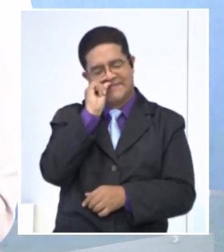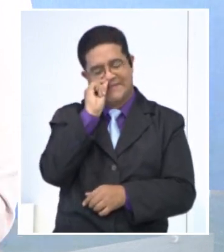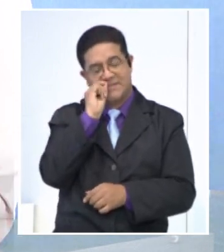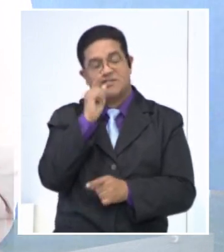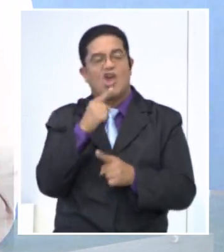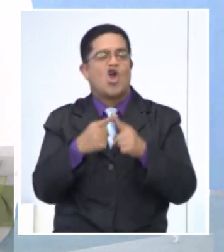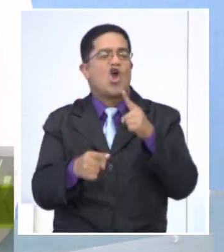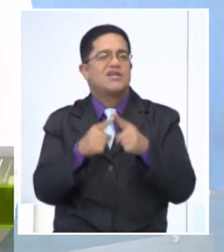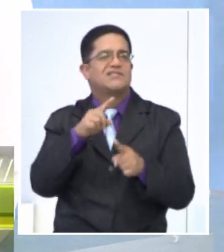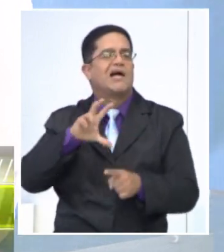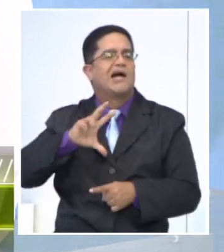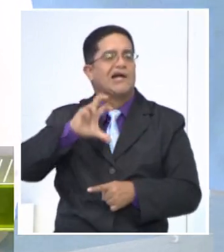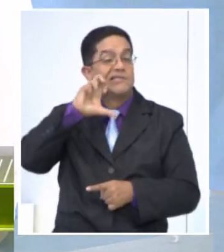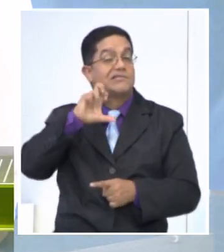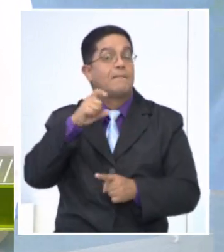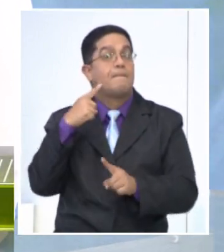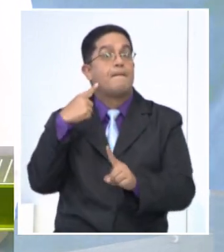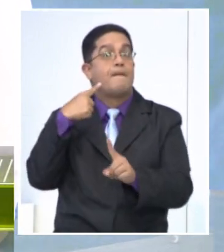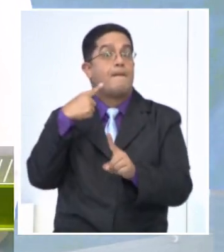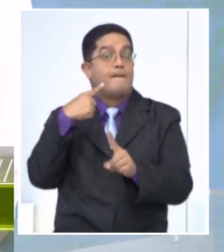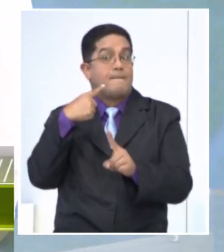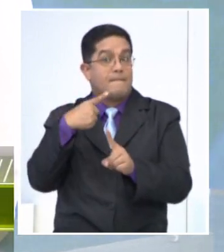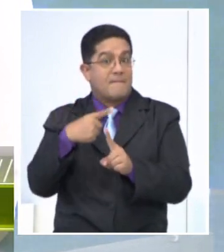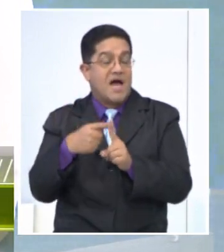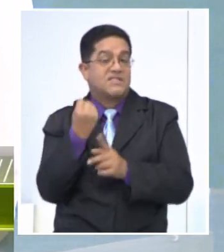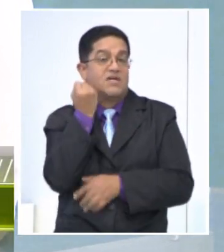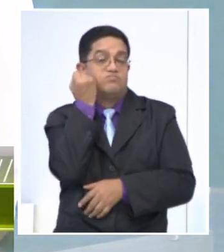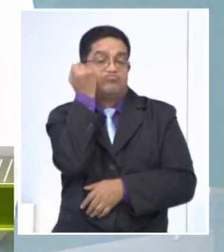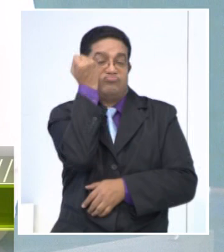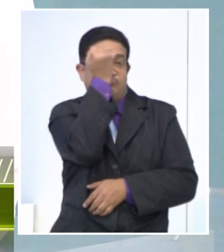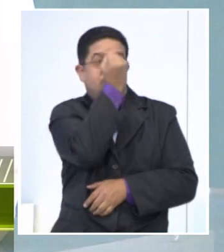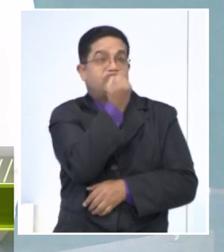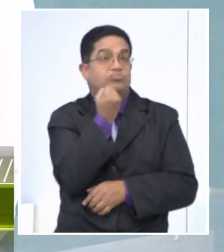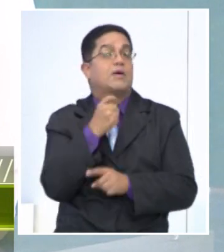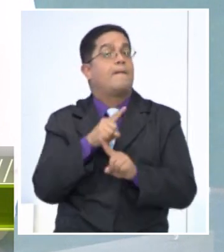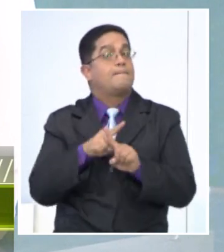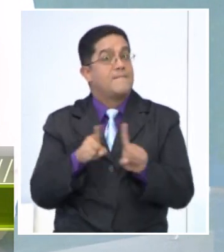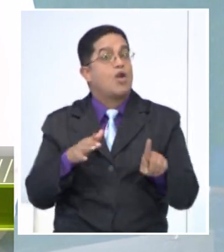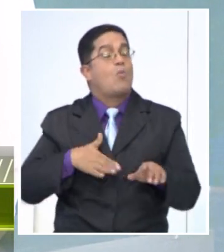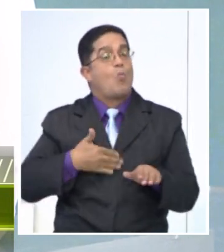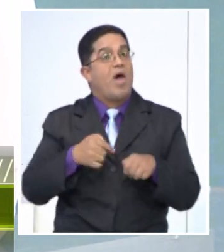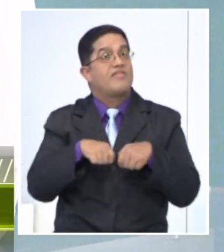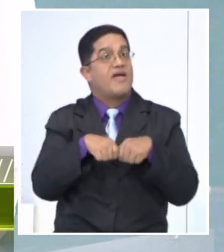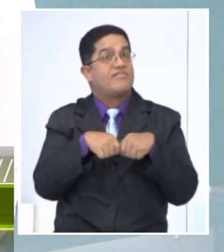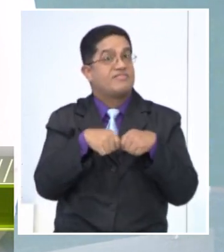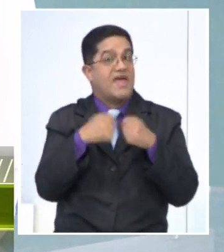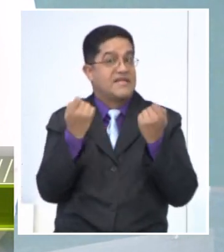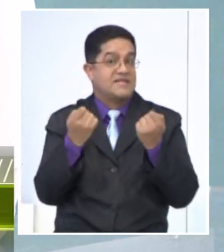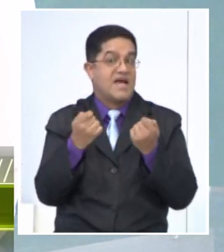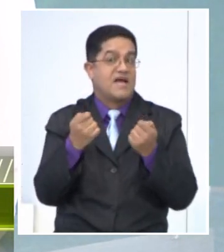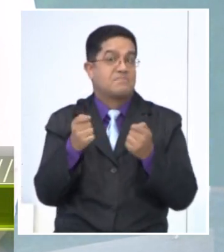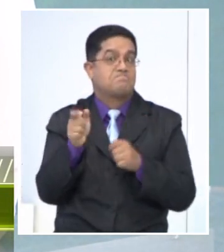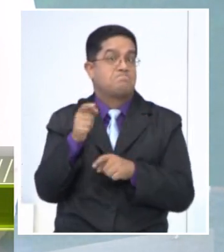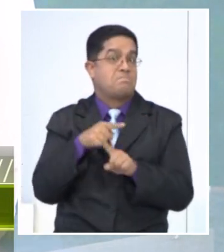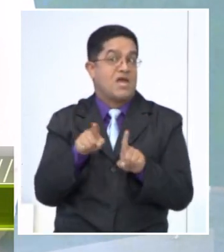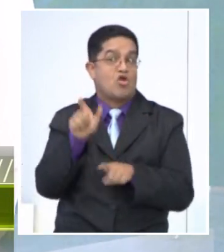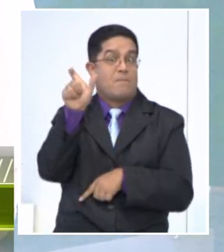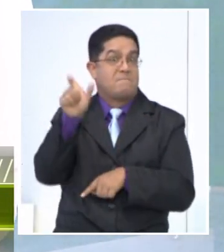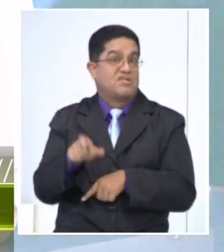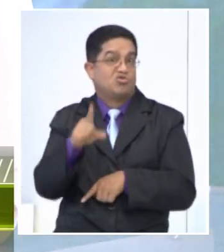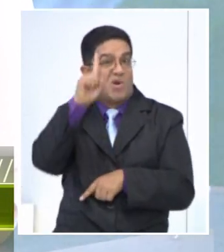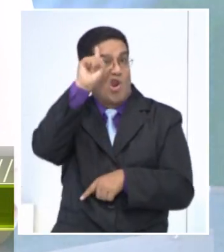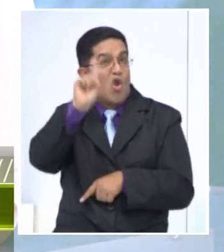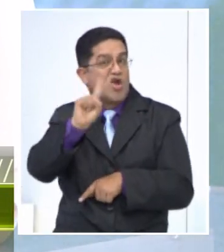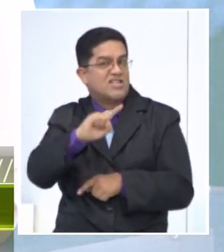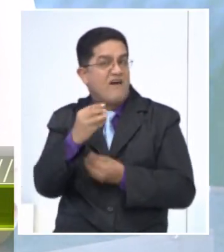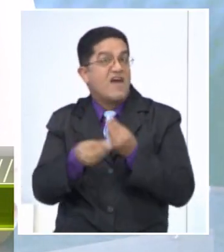aparatología, de equipos que aunque parezcan muy inofensivos, también pueden generar algún daño o Así lesión es. si no son aplicados correctamente, no